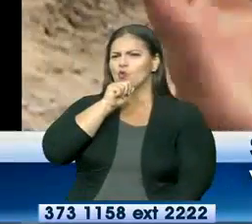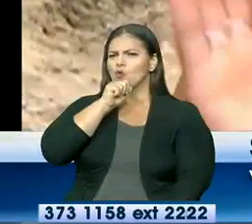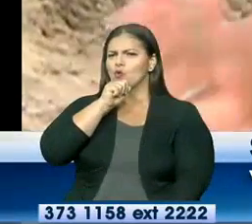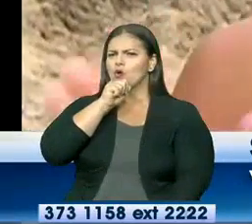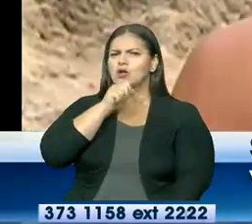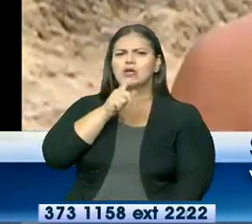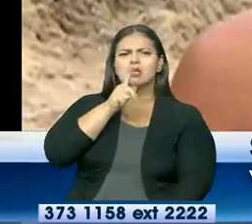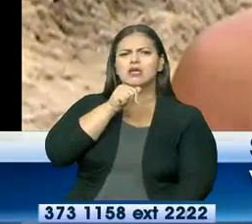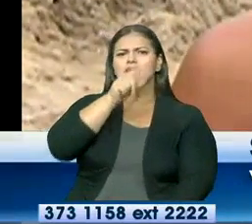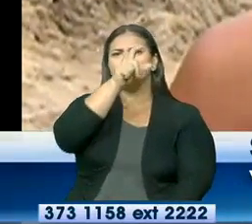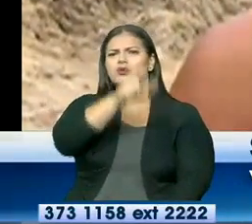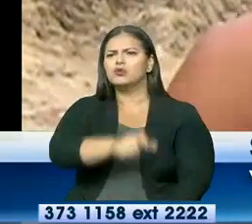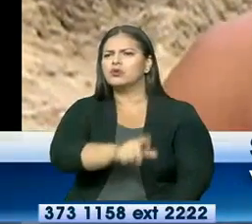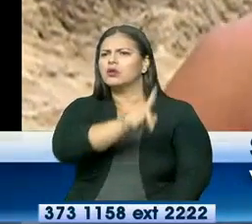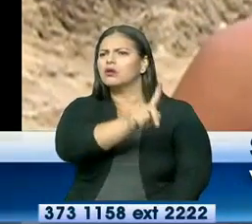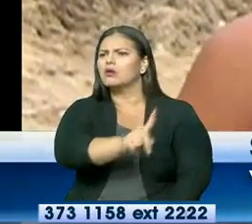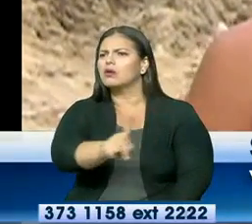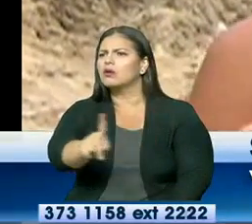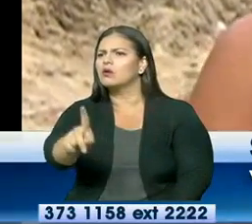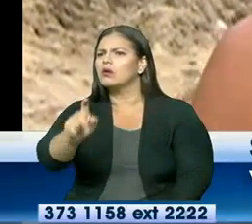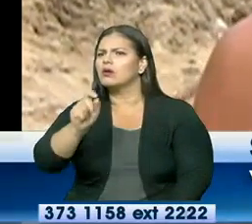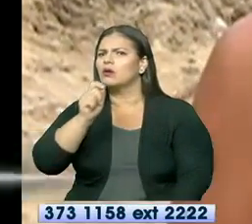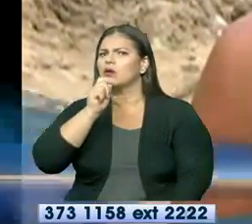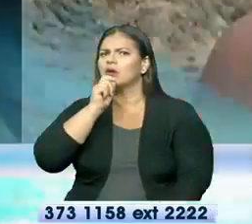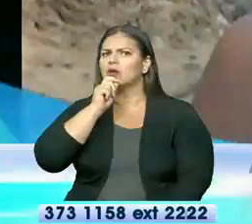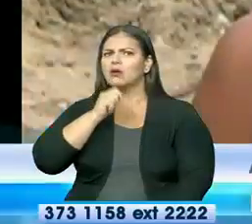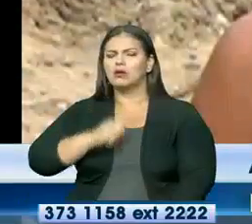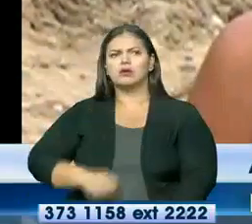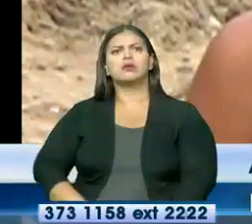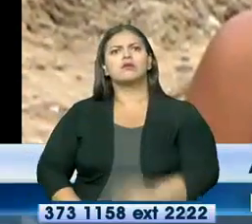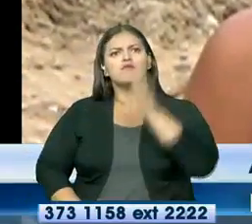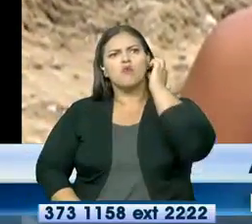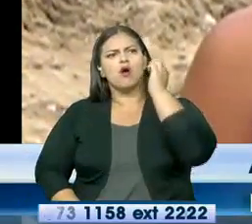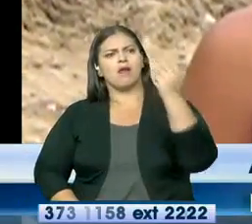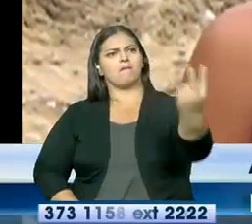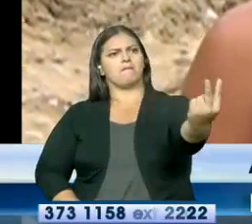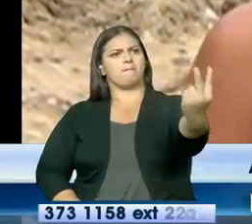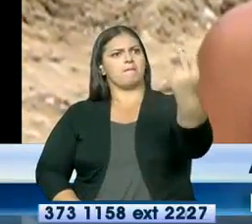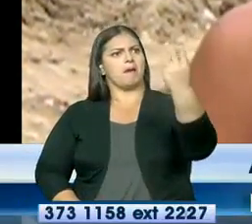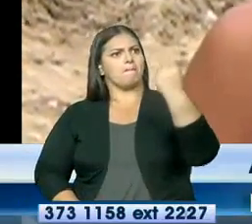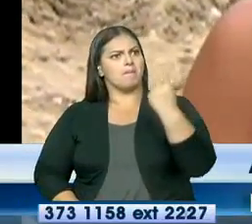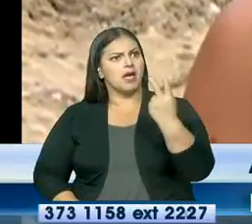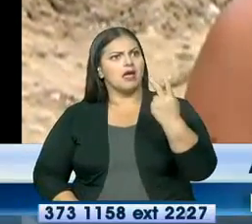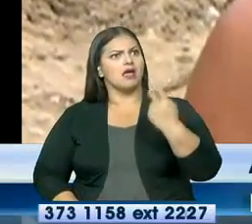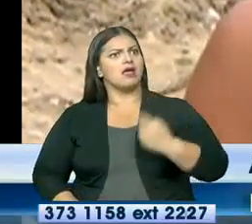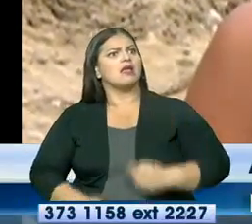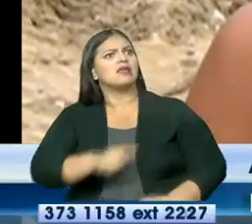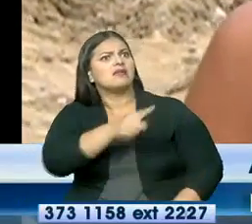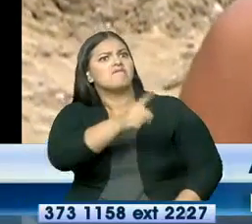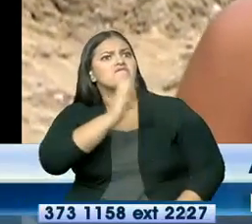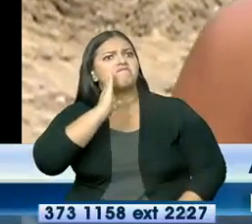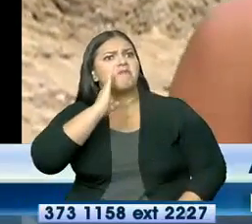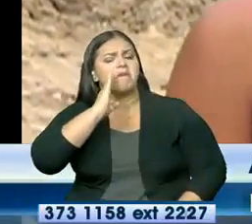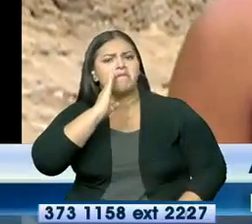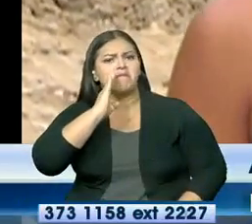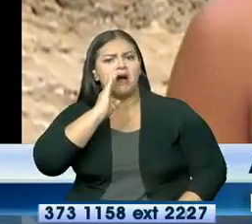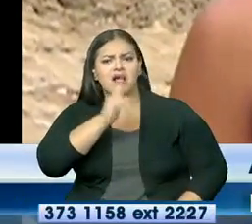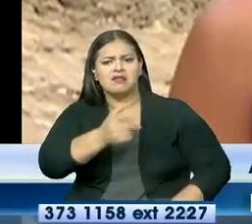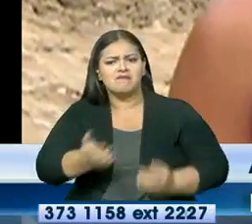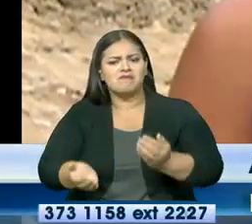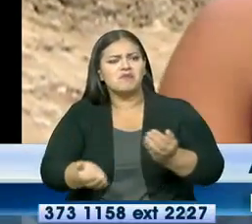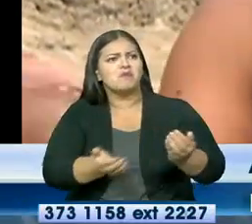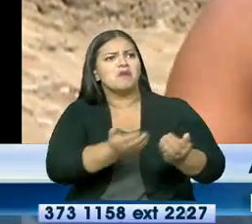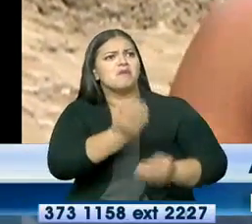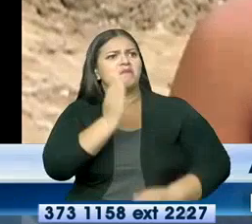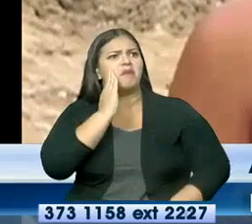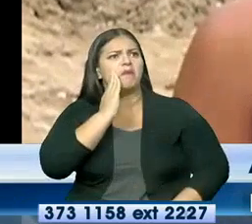Ella viéndome, ella vio cómo yo saqué el bebé, pero diciendo una madre que quiere a su hijo, no ha hecho eso.